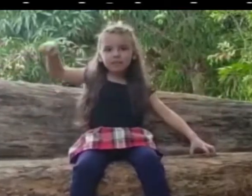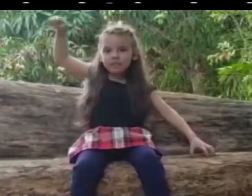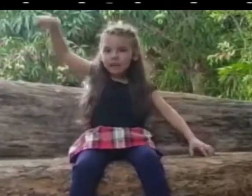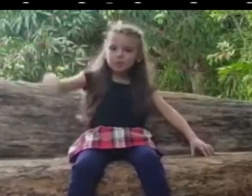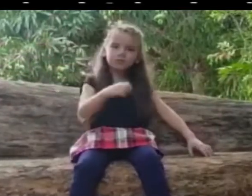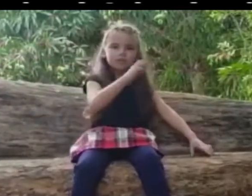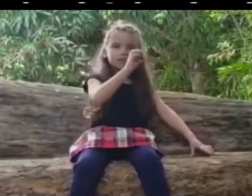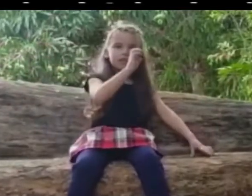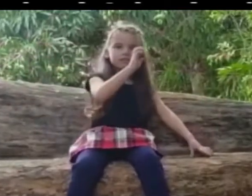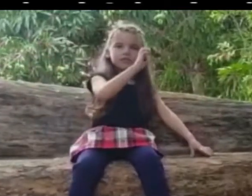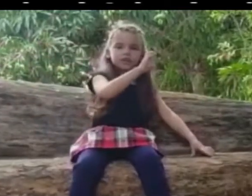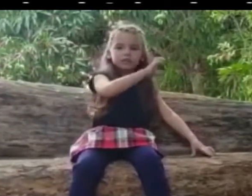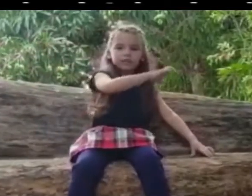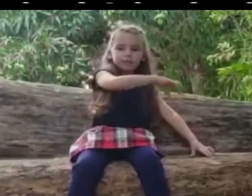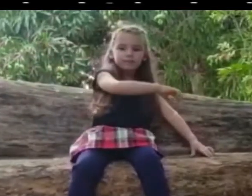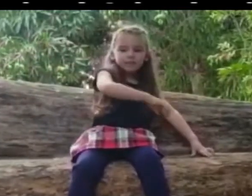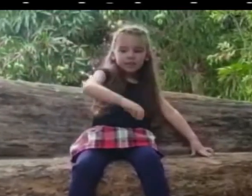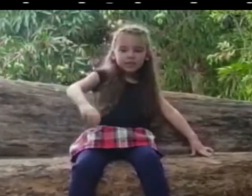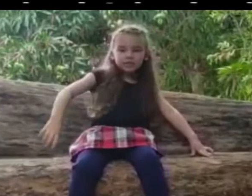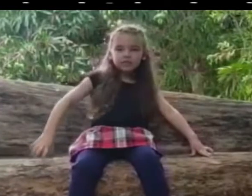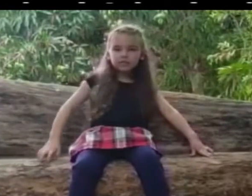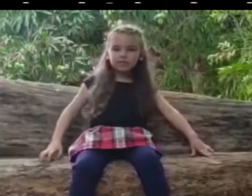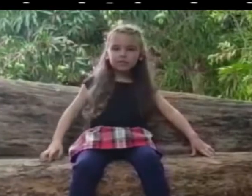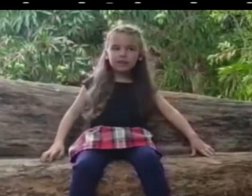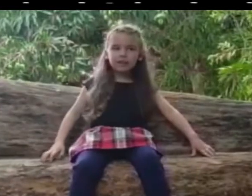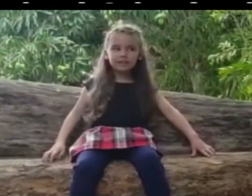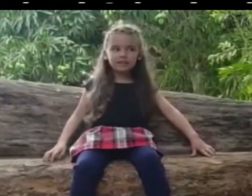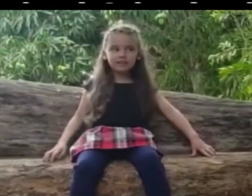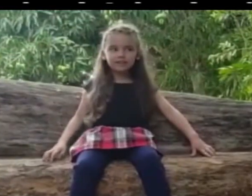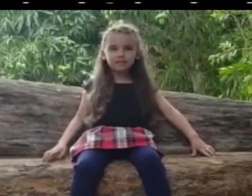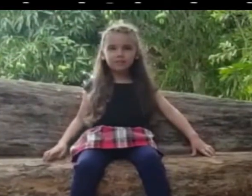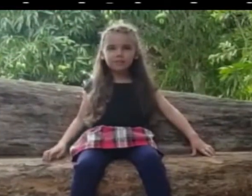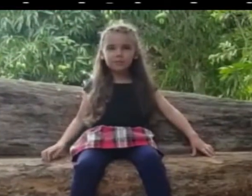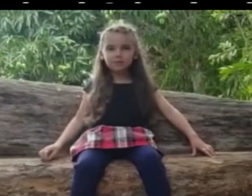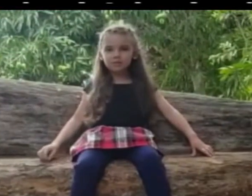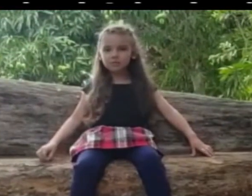y pelear con el dragón así. Y entonces